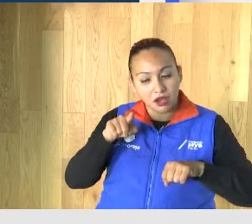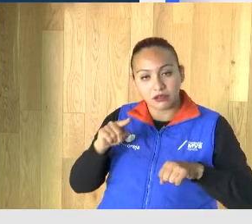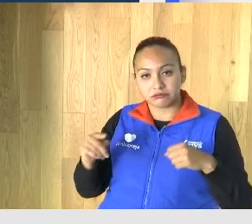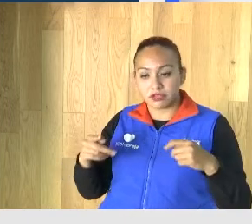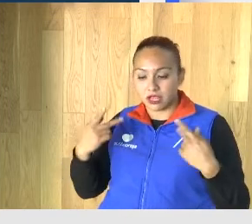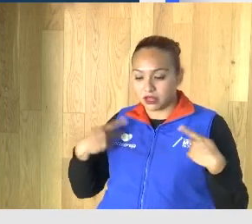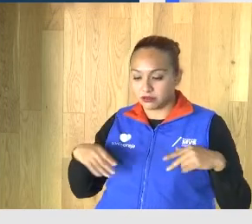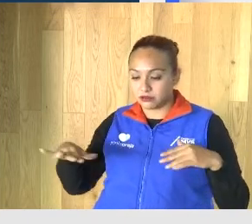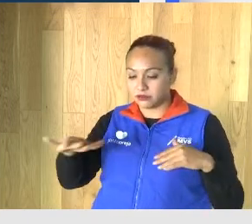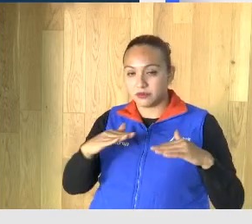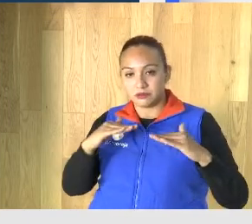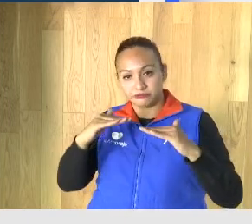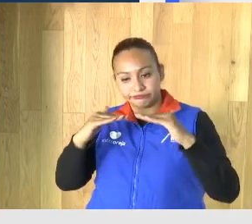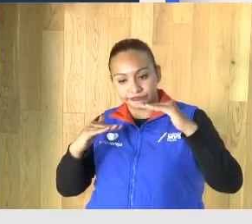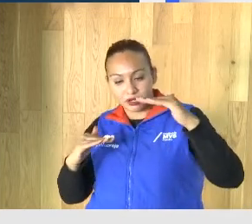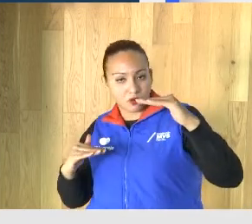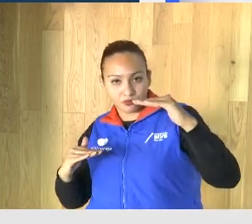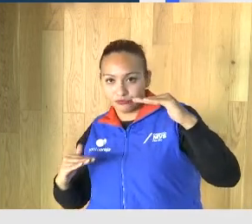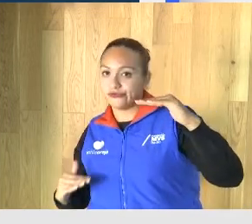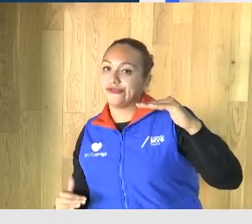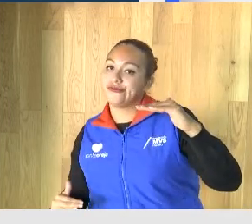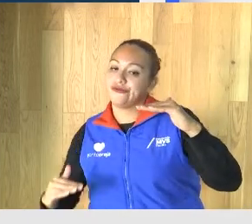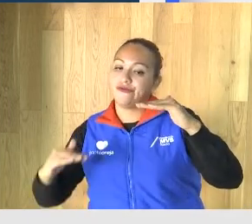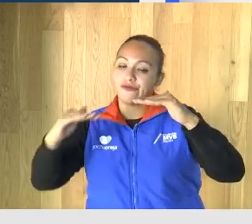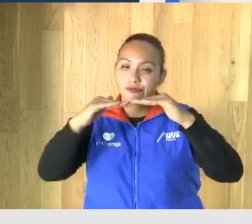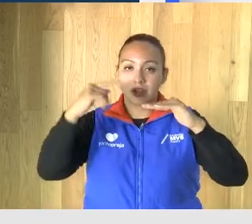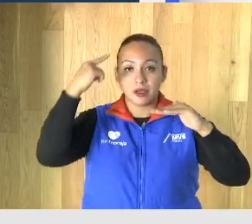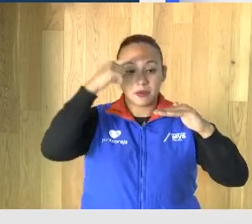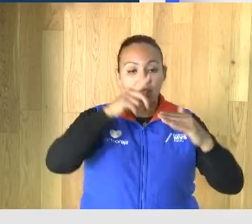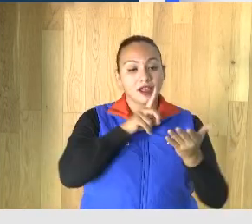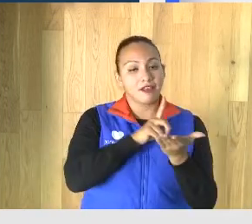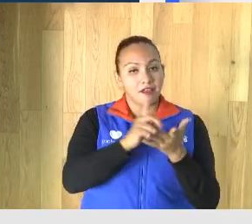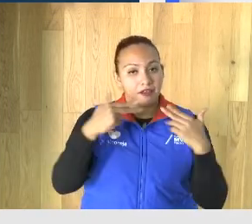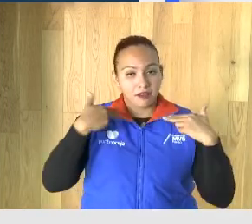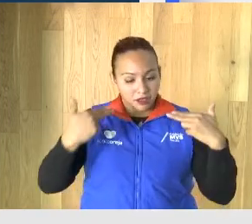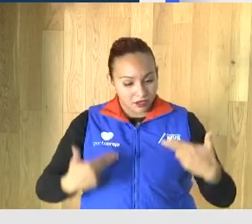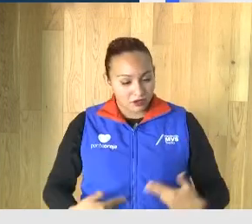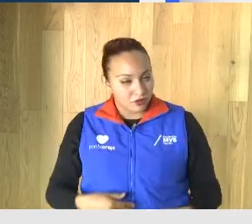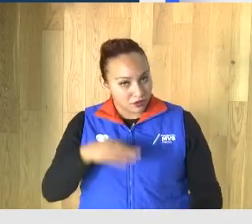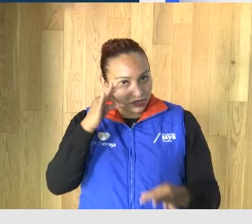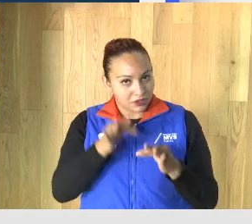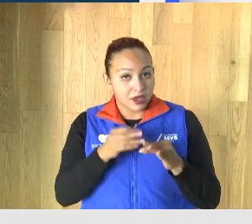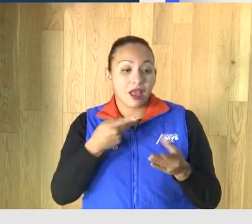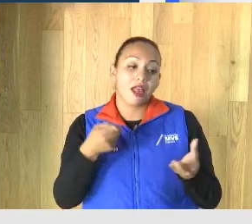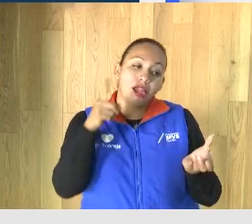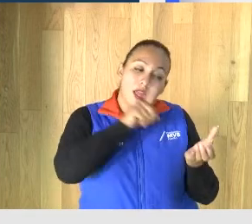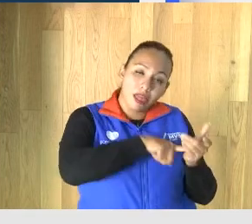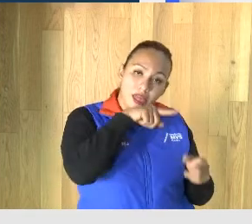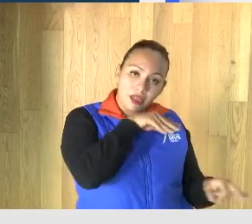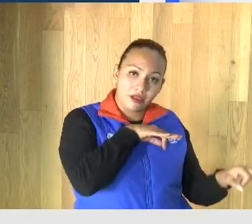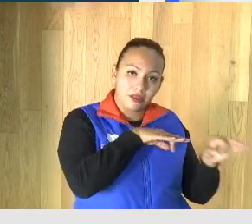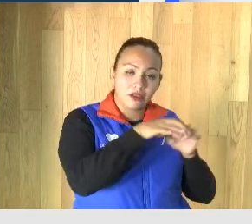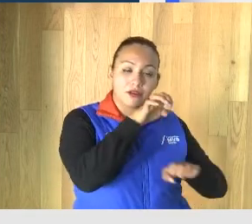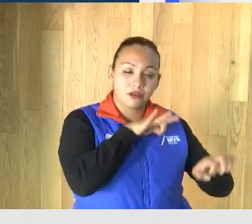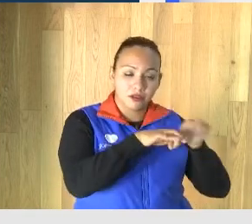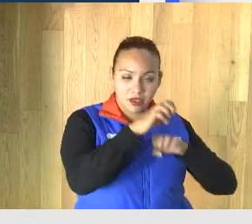más de derechos humanos y empresa, ¿no? A pesar de que bueno, pues hay directrices,